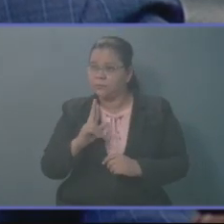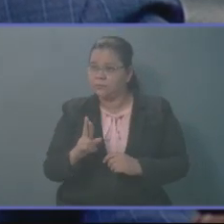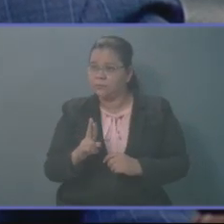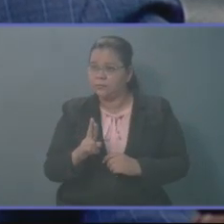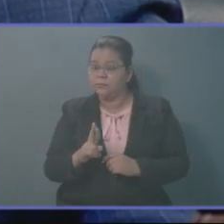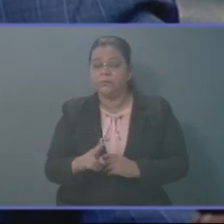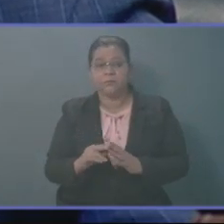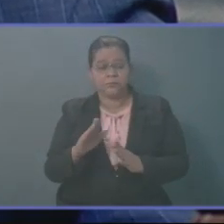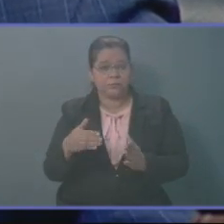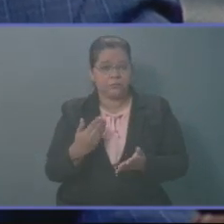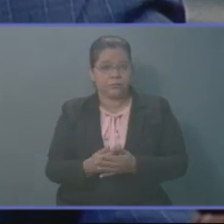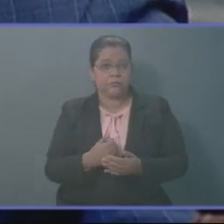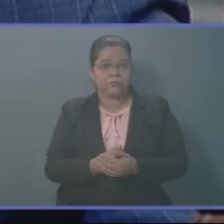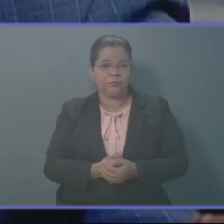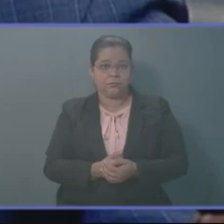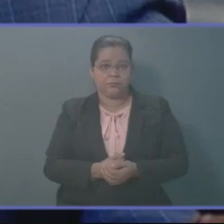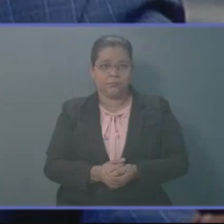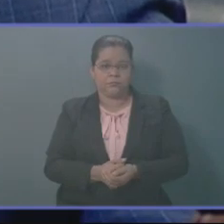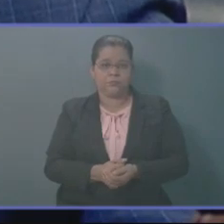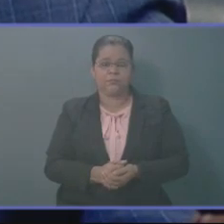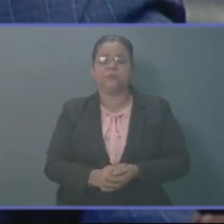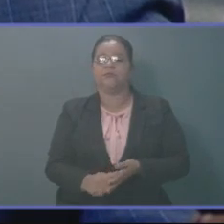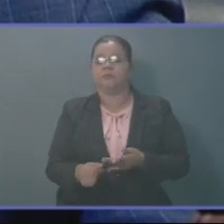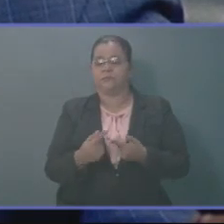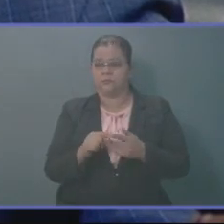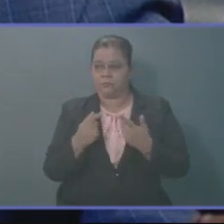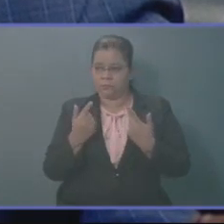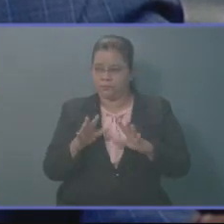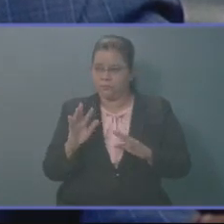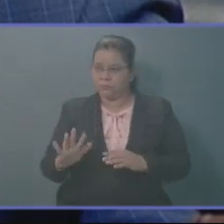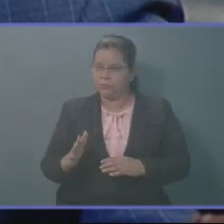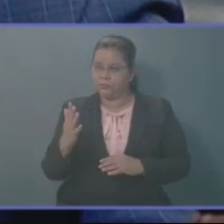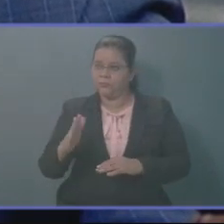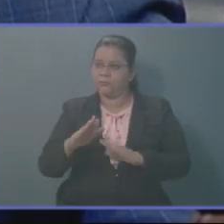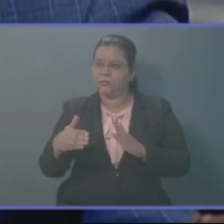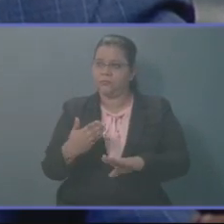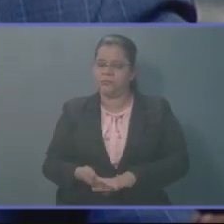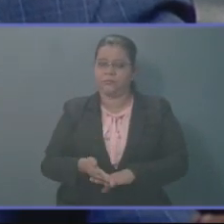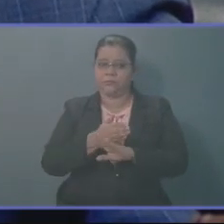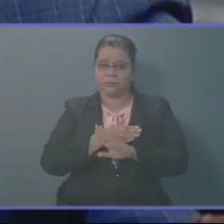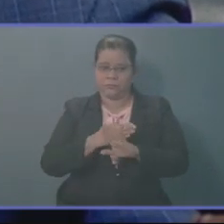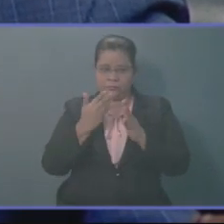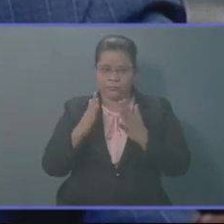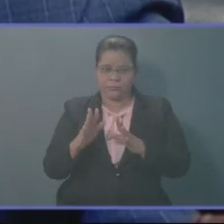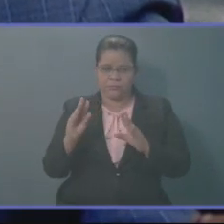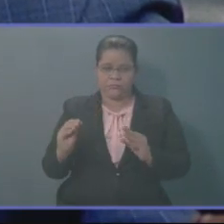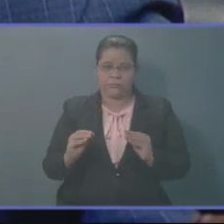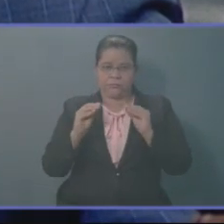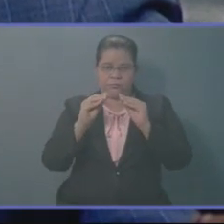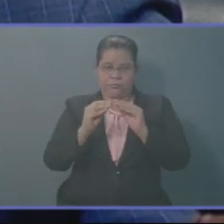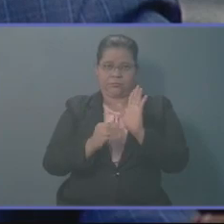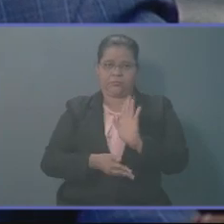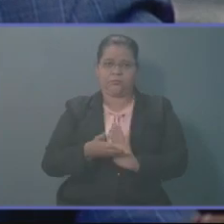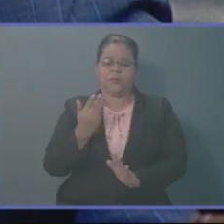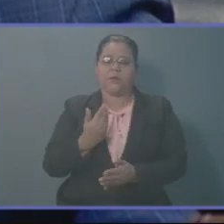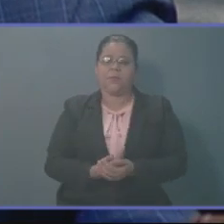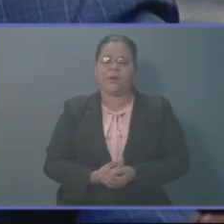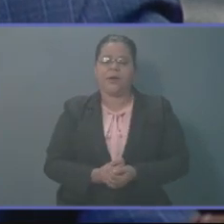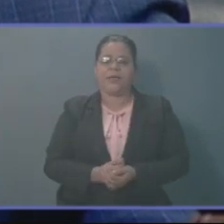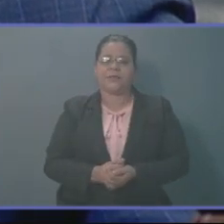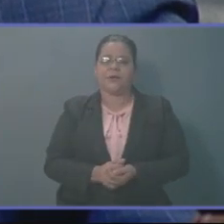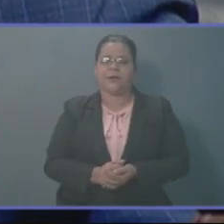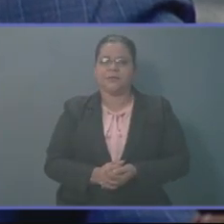el COVID-19. 5. Que en atención a lo antes expuesto y en base a lo establecido en el artículo 148